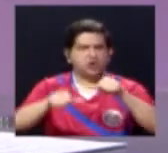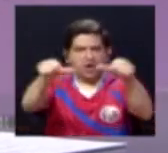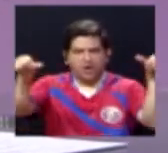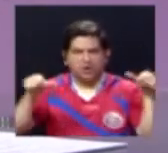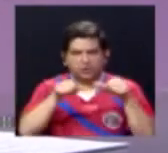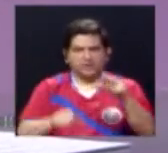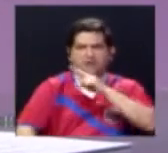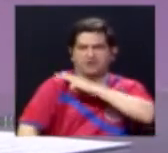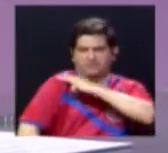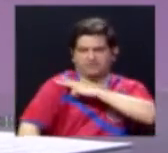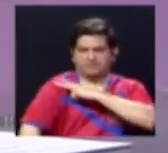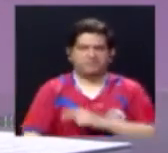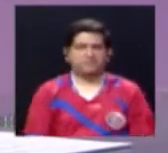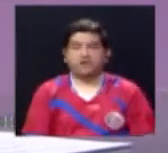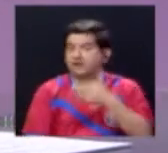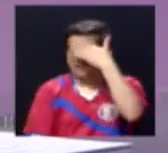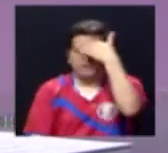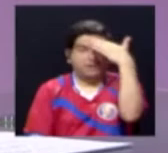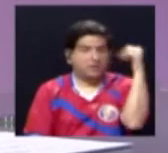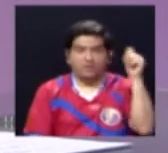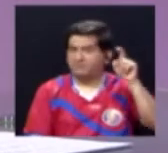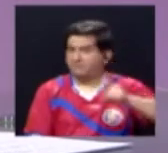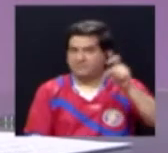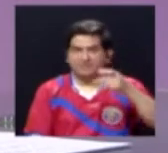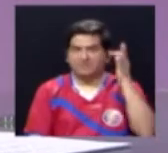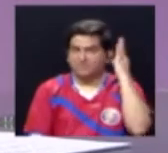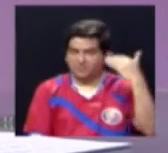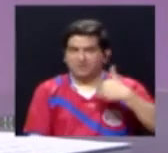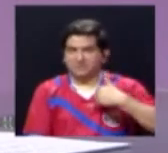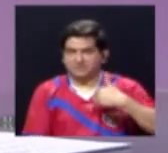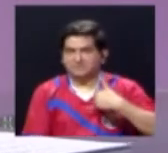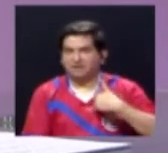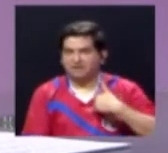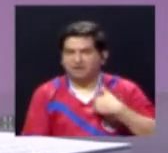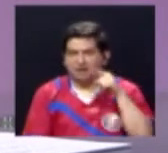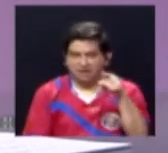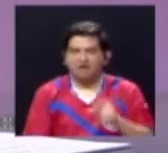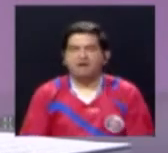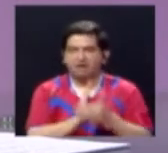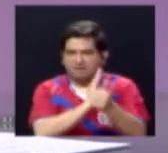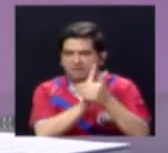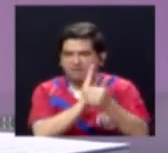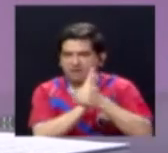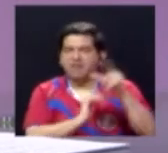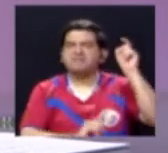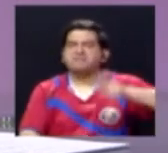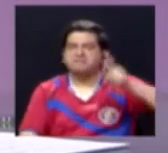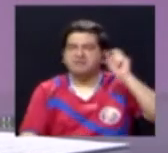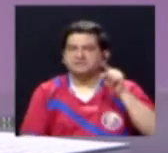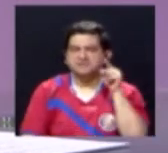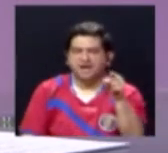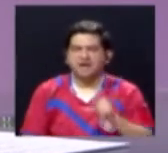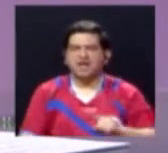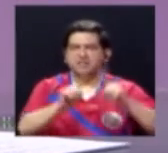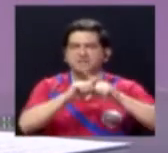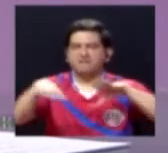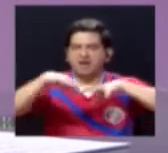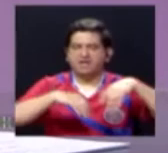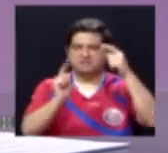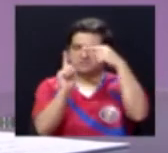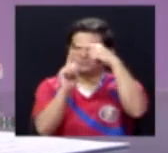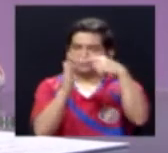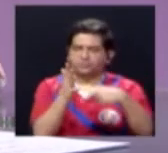jerarca que no puede olvidar las necesidades de las mujeres y que en esa competencia debería ser tales y tales acciones